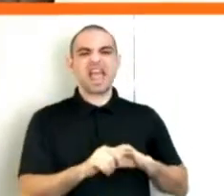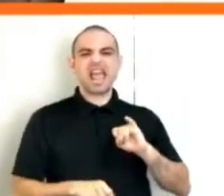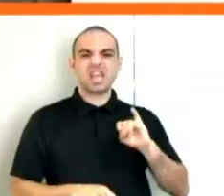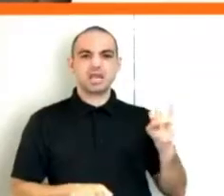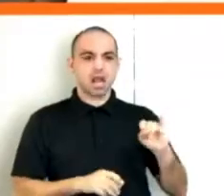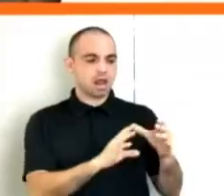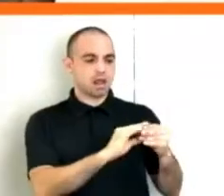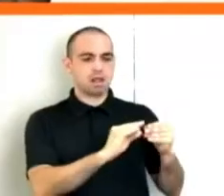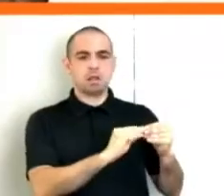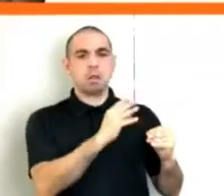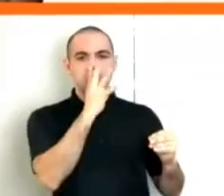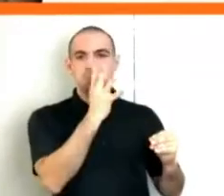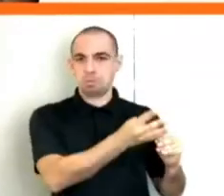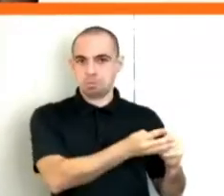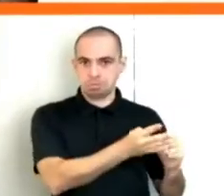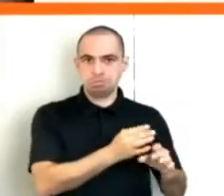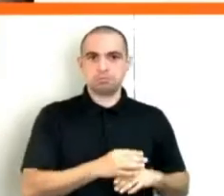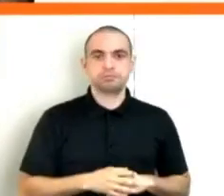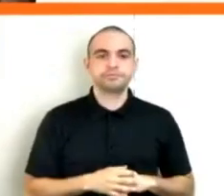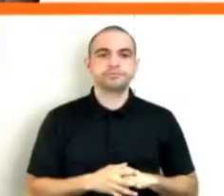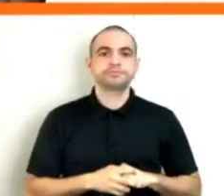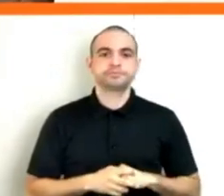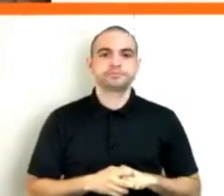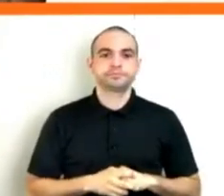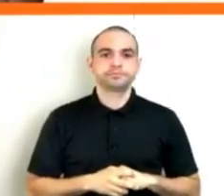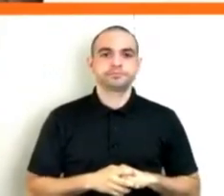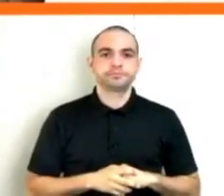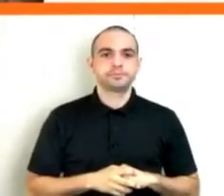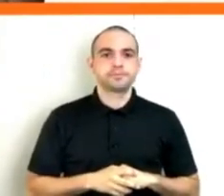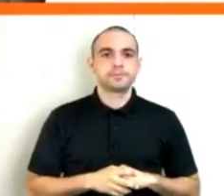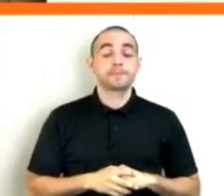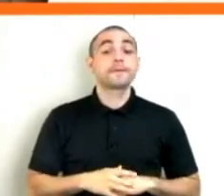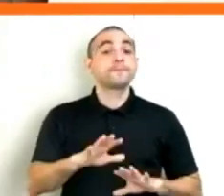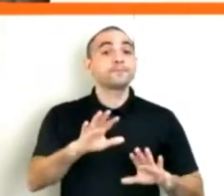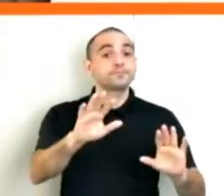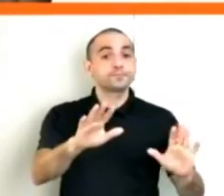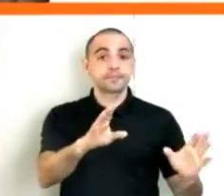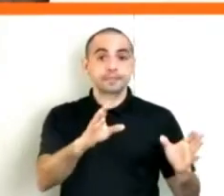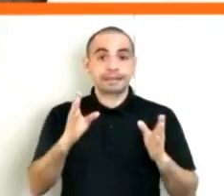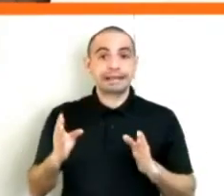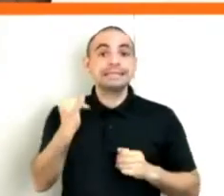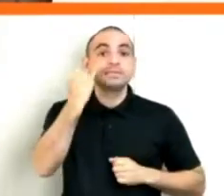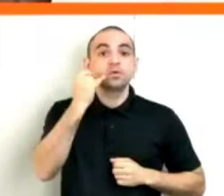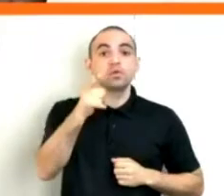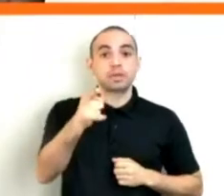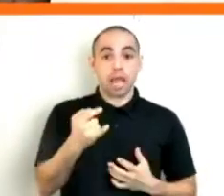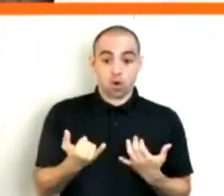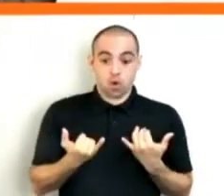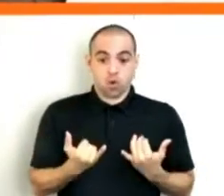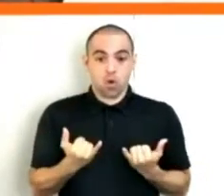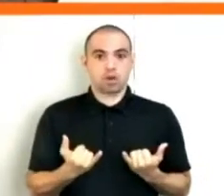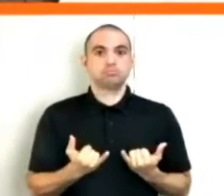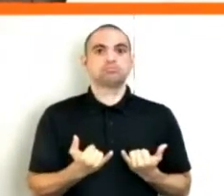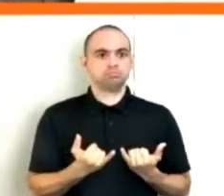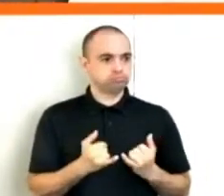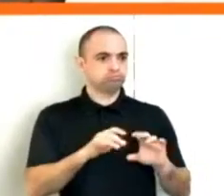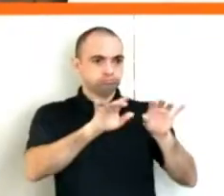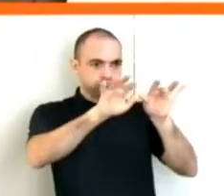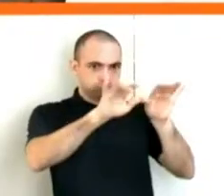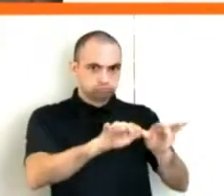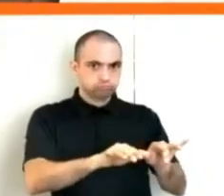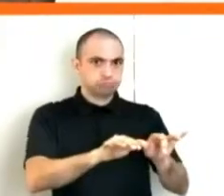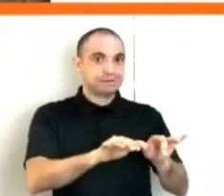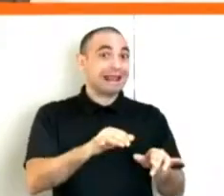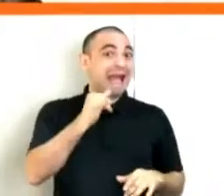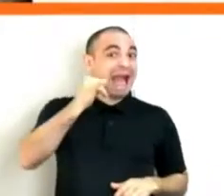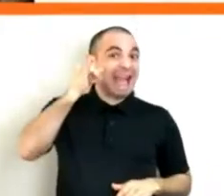hacer nada más. Ahora bien, si usted reclama en el día de hoy las extensiones y esas personas que reclamaron ayer